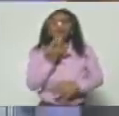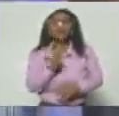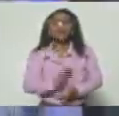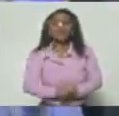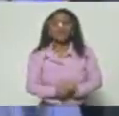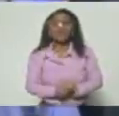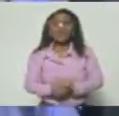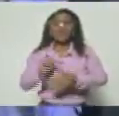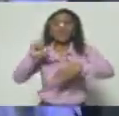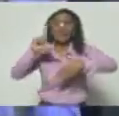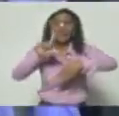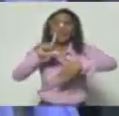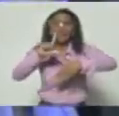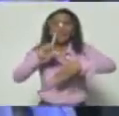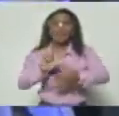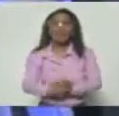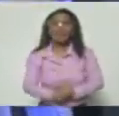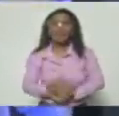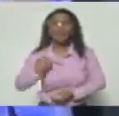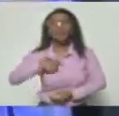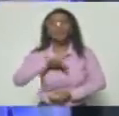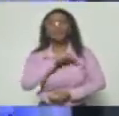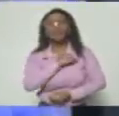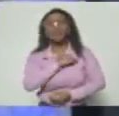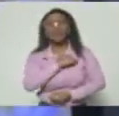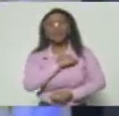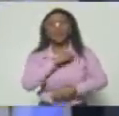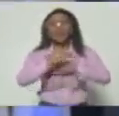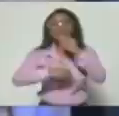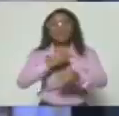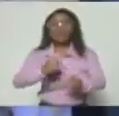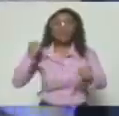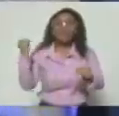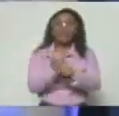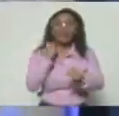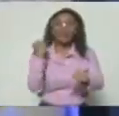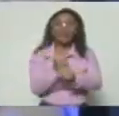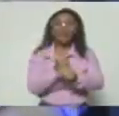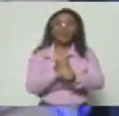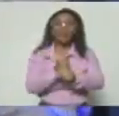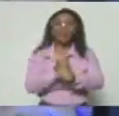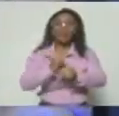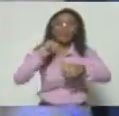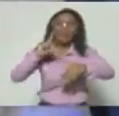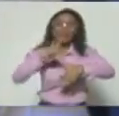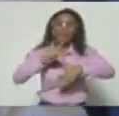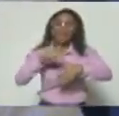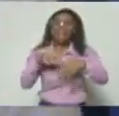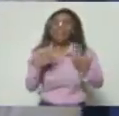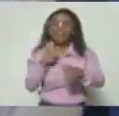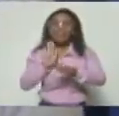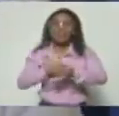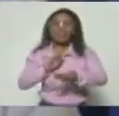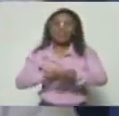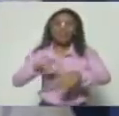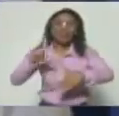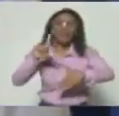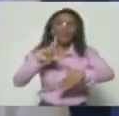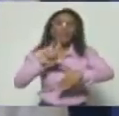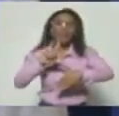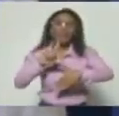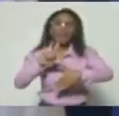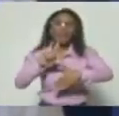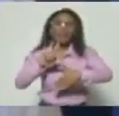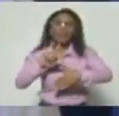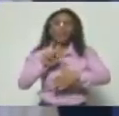de Latinoamérica, nosotros los que pregonamos el latinoamericanismo? ¿Qué hubiese sido de Latinoamérica